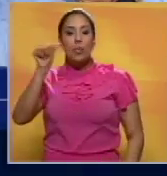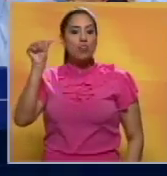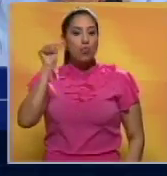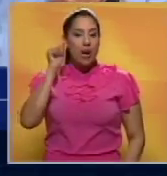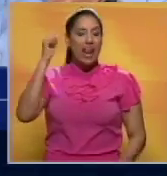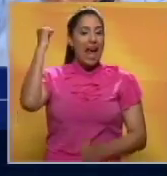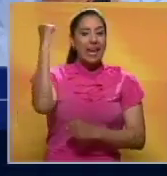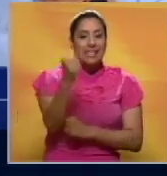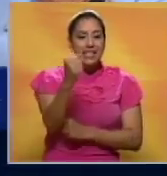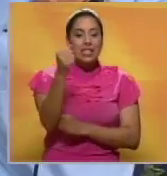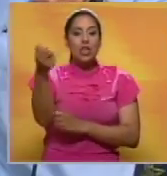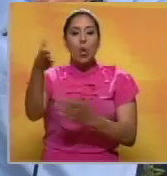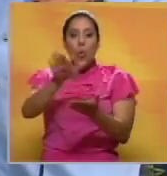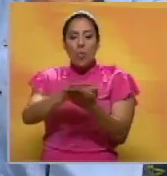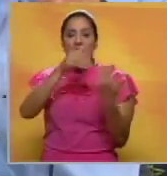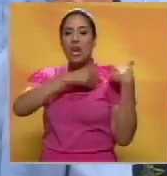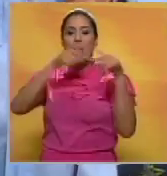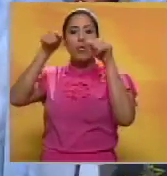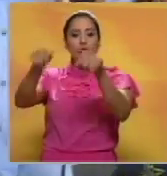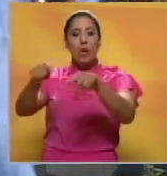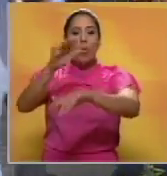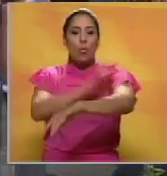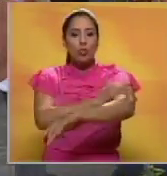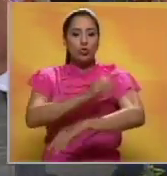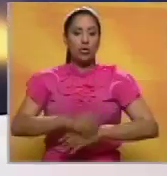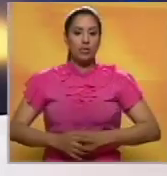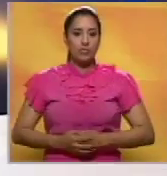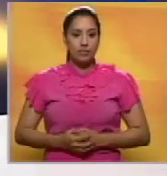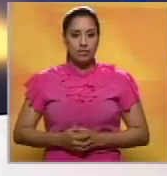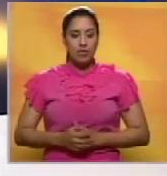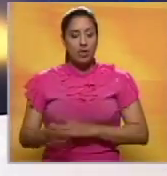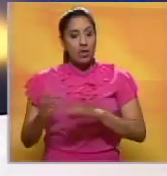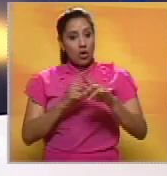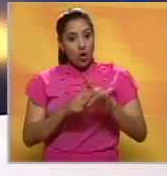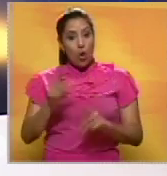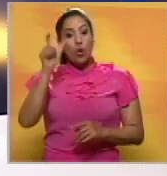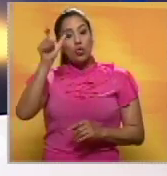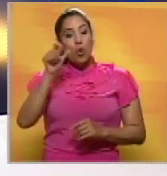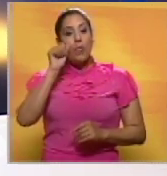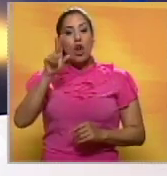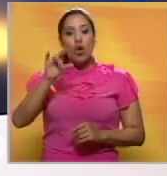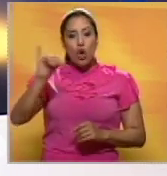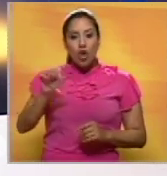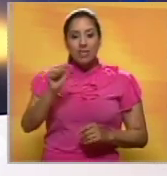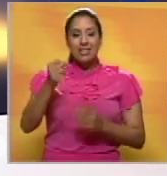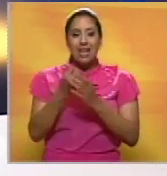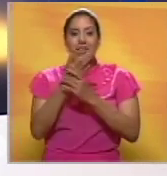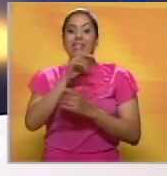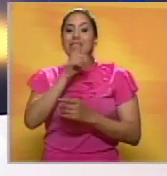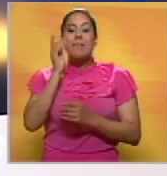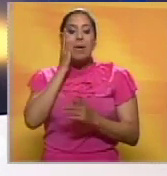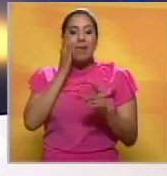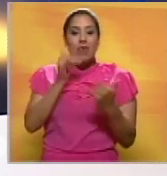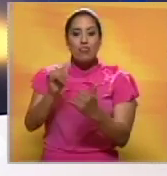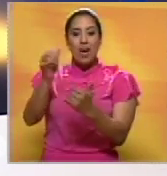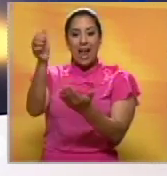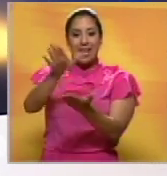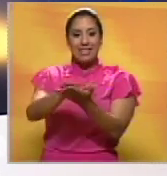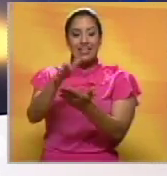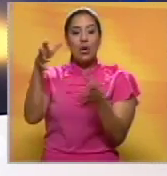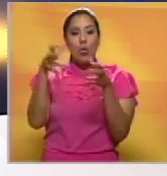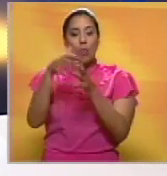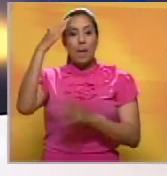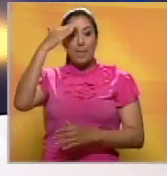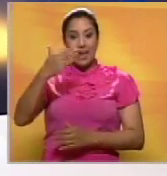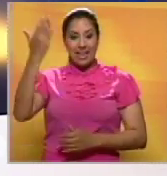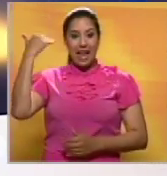venezolanos asesinados por su irresponsabilidad. Rosa Orozco, madre de la joven Geraldine Moreno, asesinada por efectivos